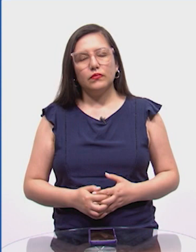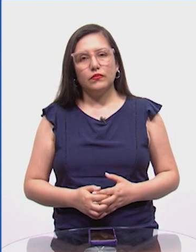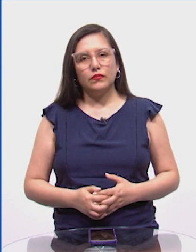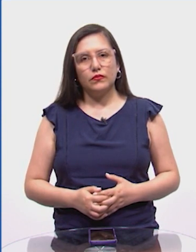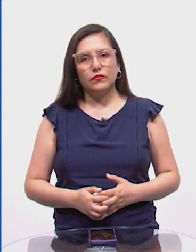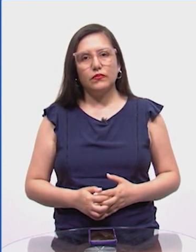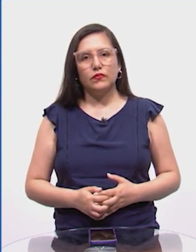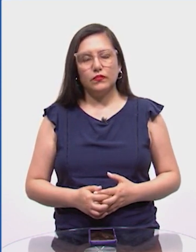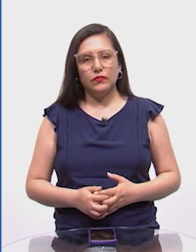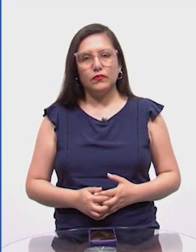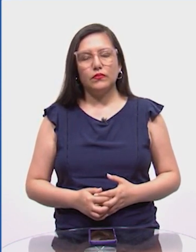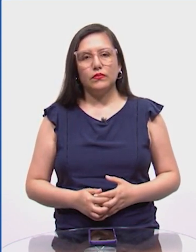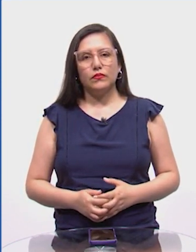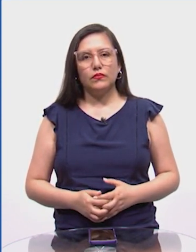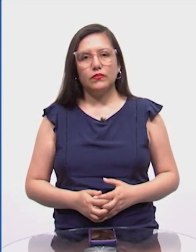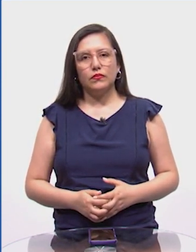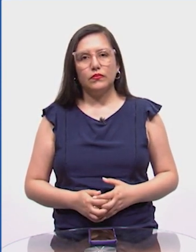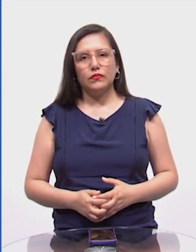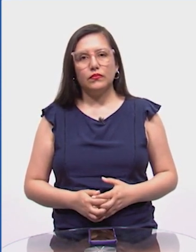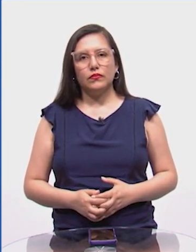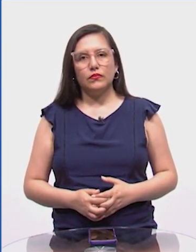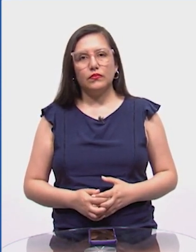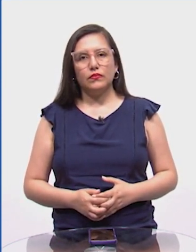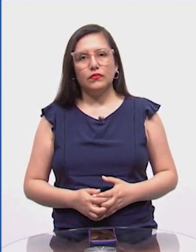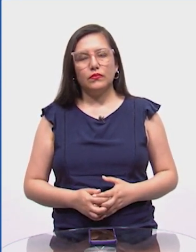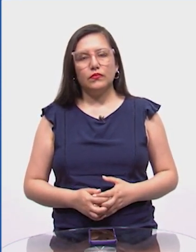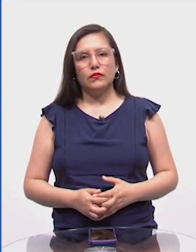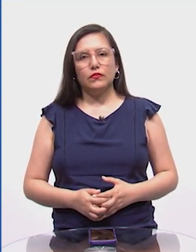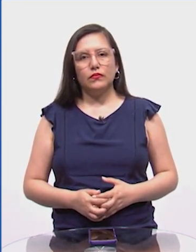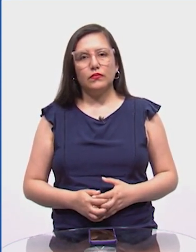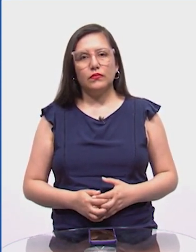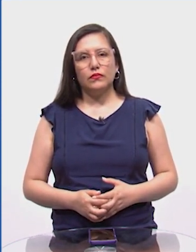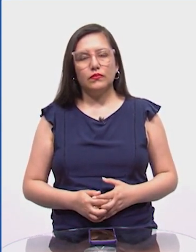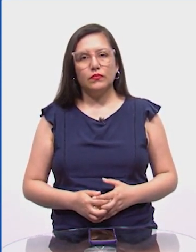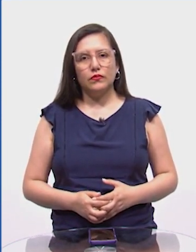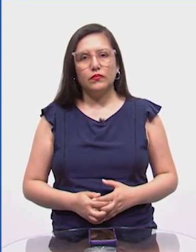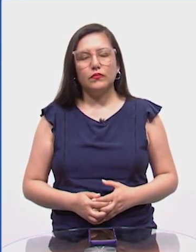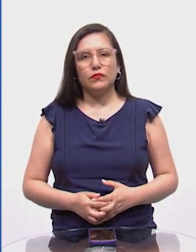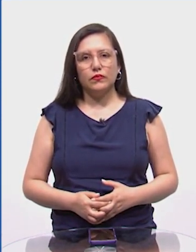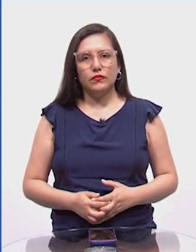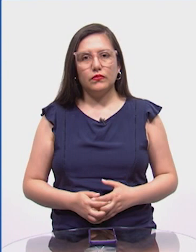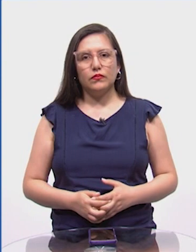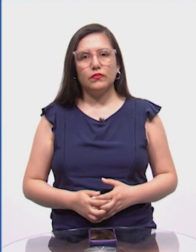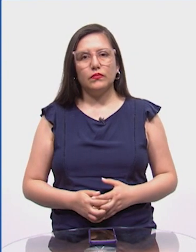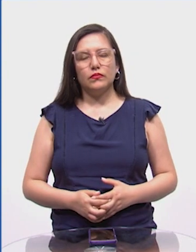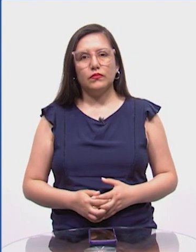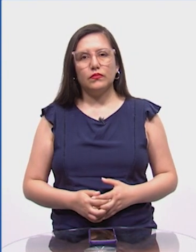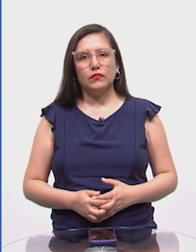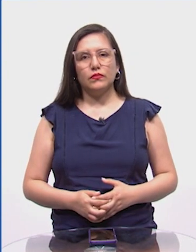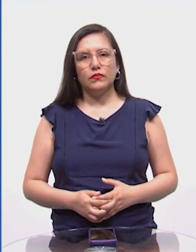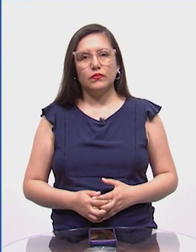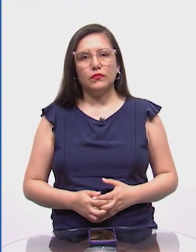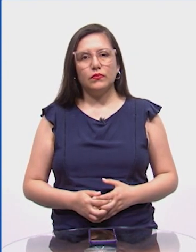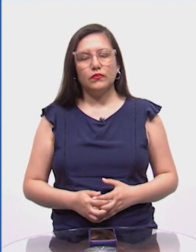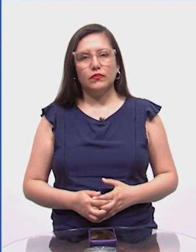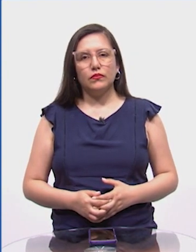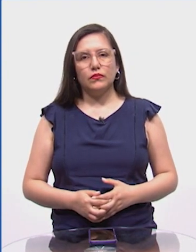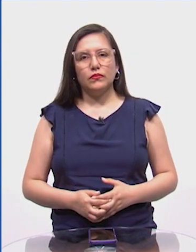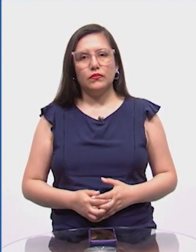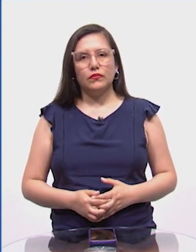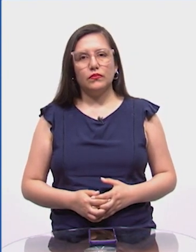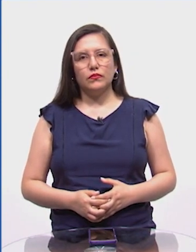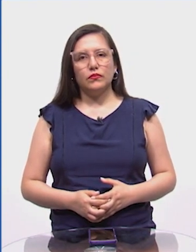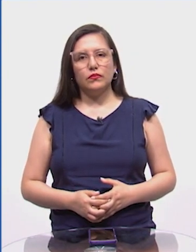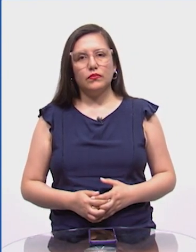pero creciendo. Ha crecido el oro, ha crecido la exportación, digamos, de harina